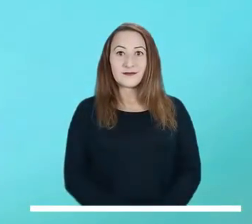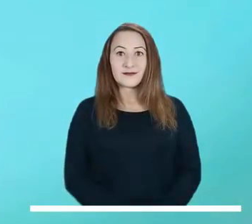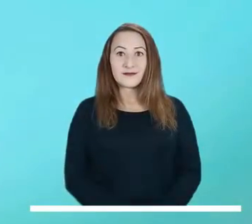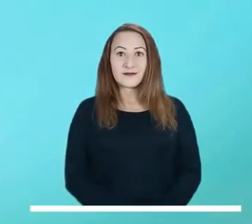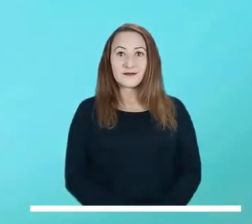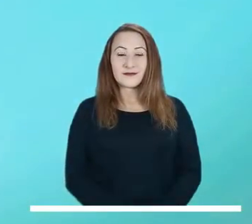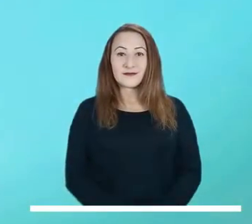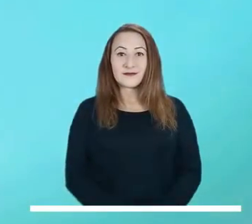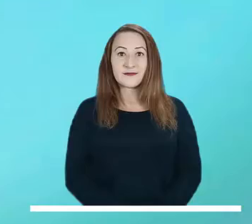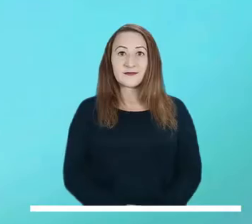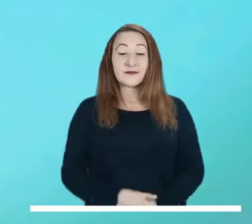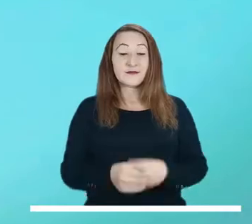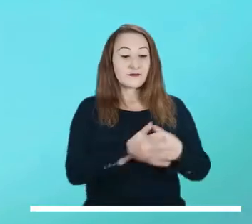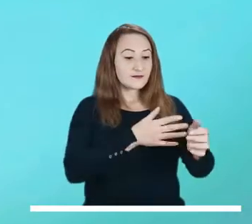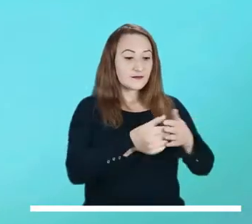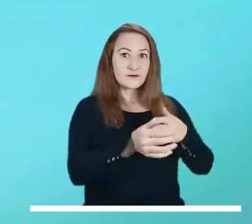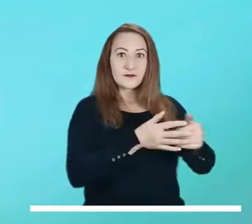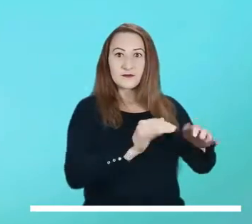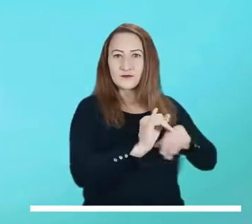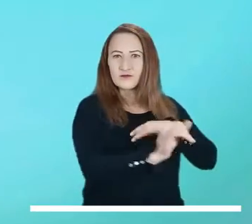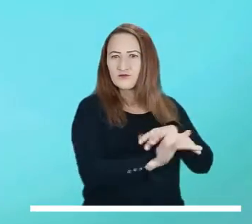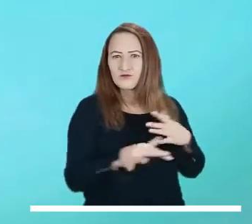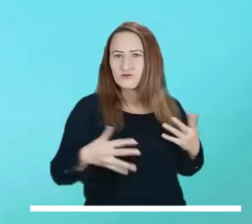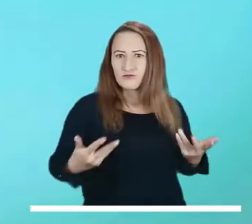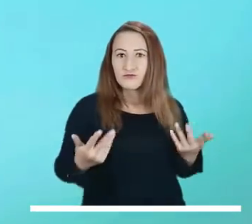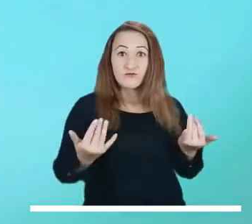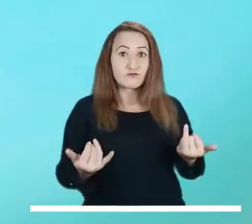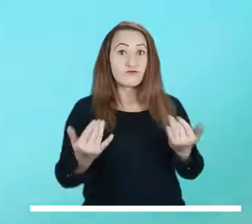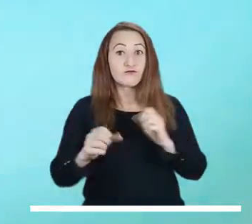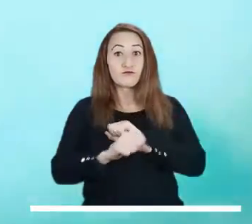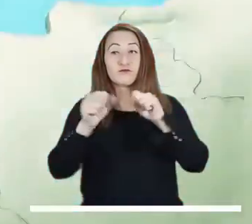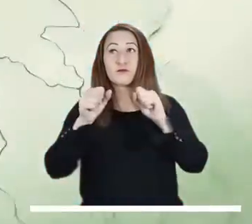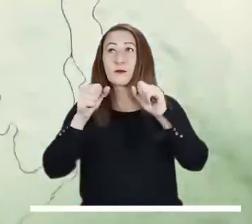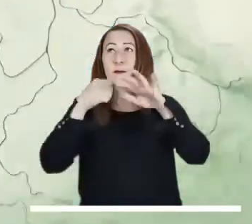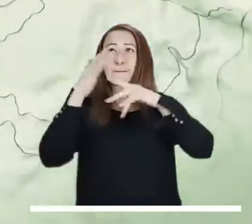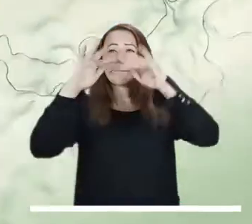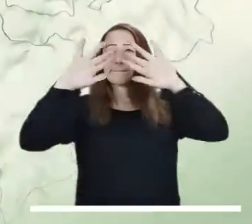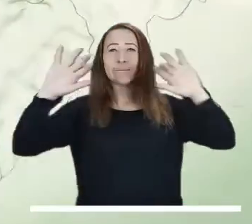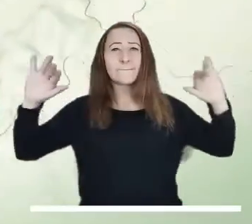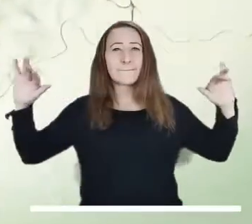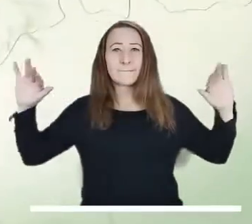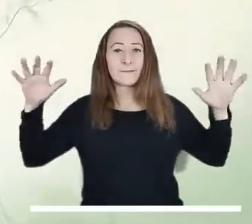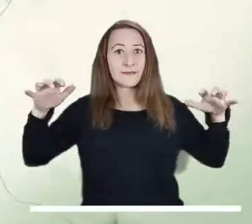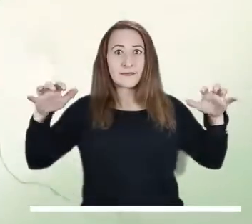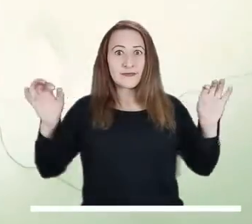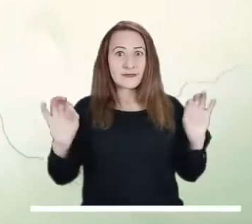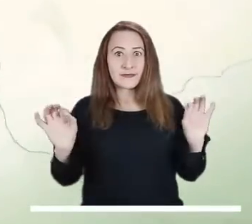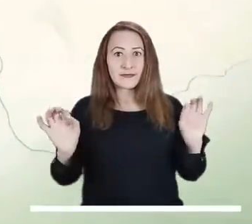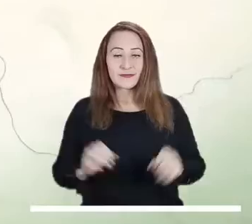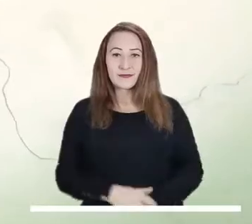Por su parte, el archipiélago de San Andrés y Providencia espera un cielo despejado y una jornada sin lluvias.